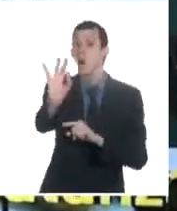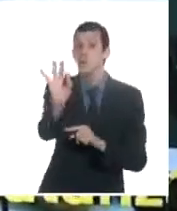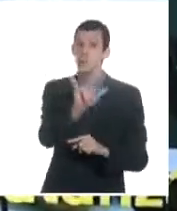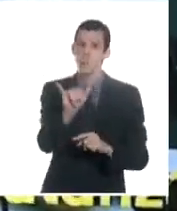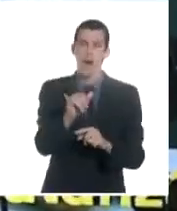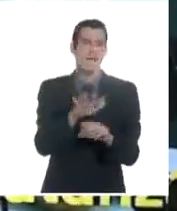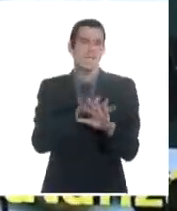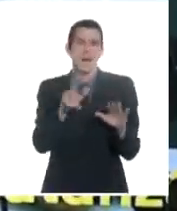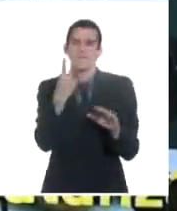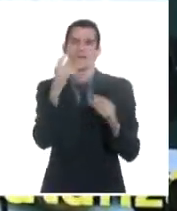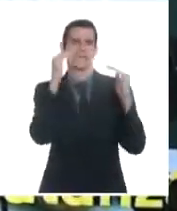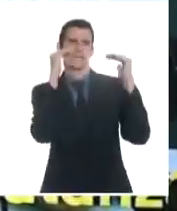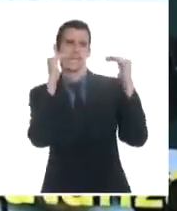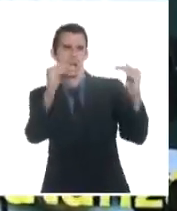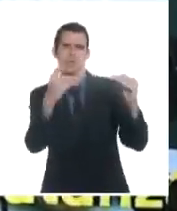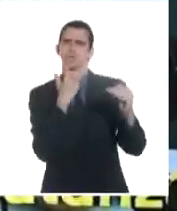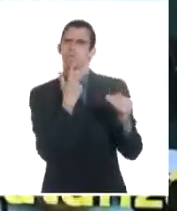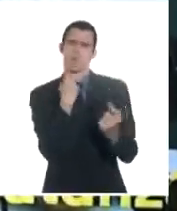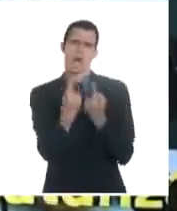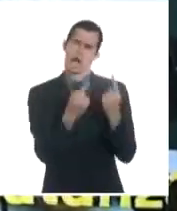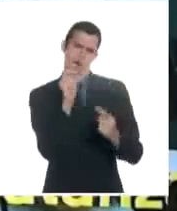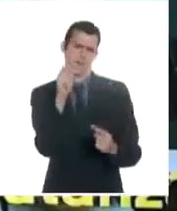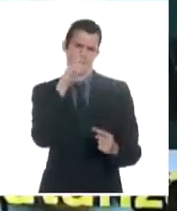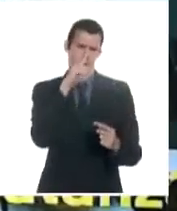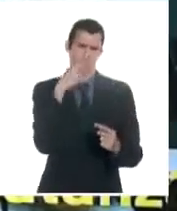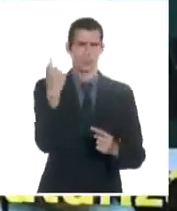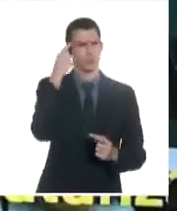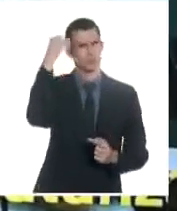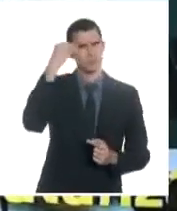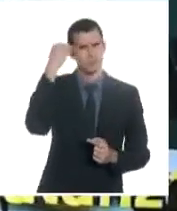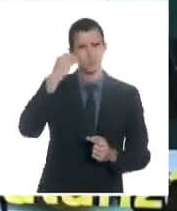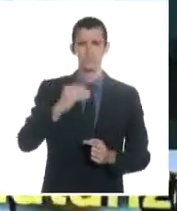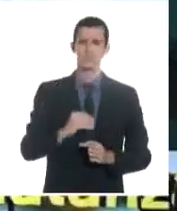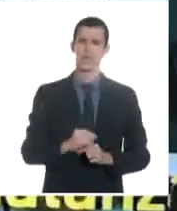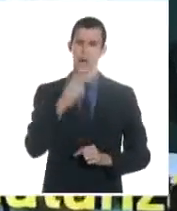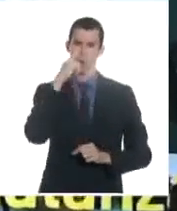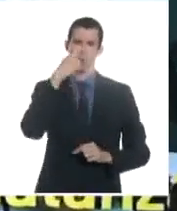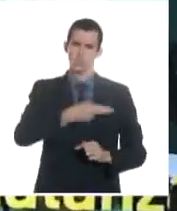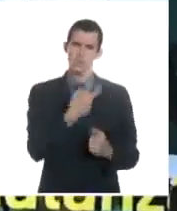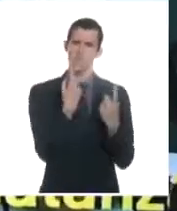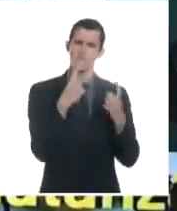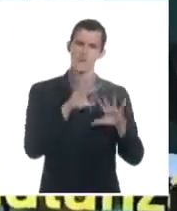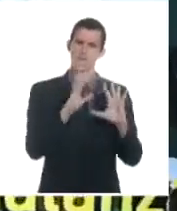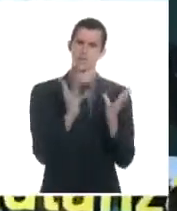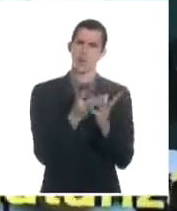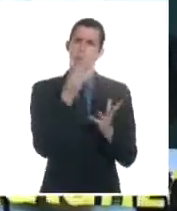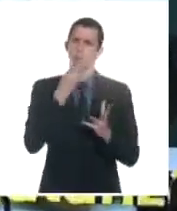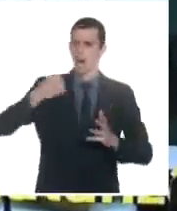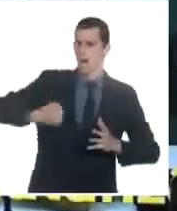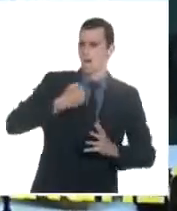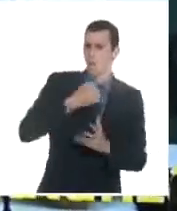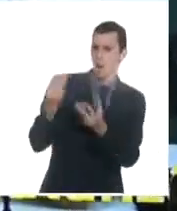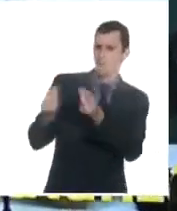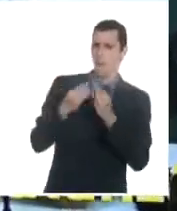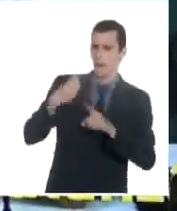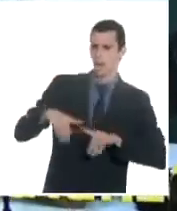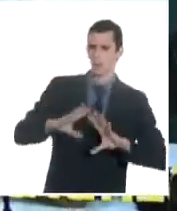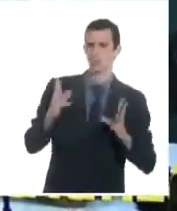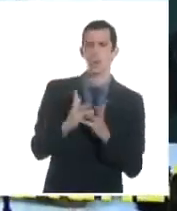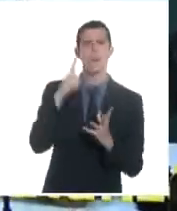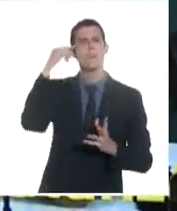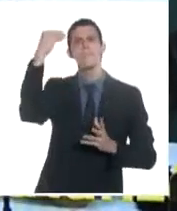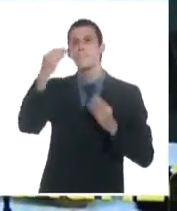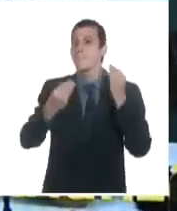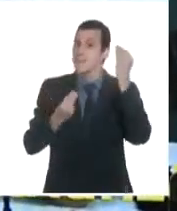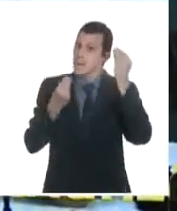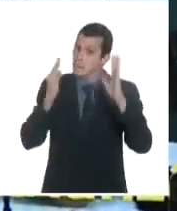recursos para ejecutar. Estamos definiendo un poquito de combustible que nos va faltando hoy para poder concluir, y el compromiso a más tardar en junio poder tener todas